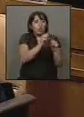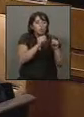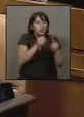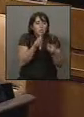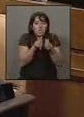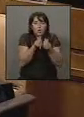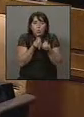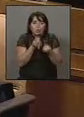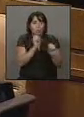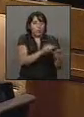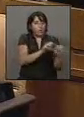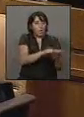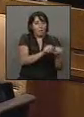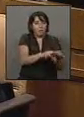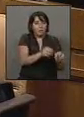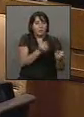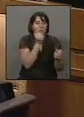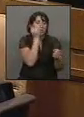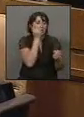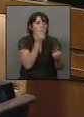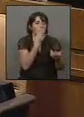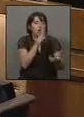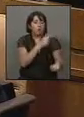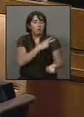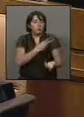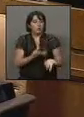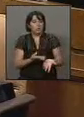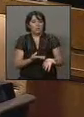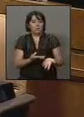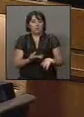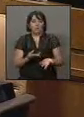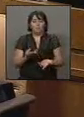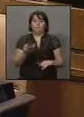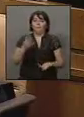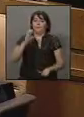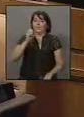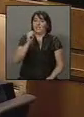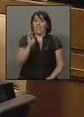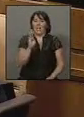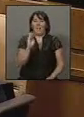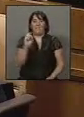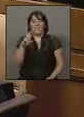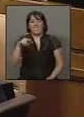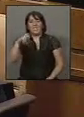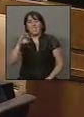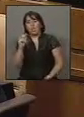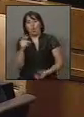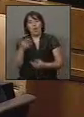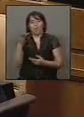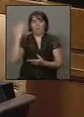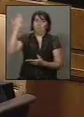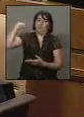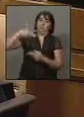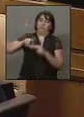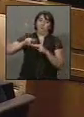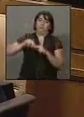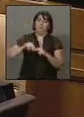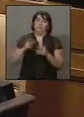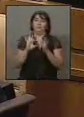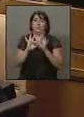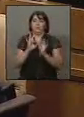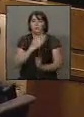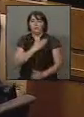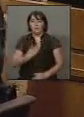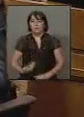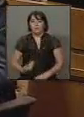capacitación para que se entienda mejor con el empleador. Cabernícola ya no existe en la sociedad. lástima que aquí todavía hayan. Gracias, Presidente.